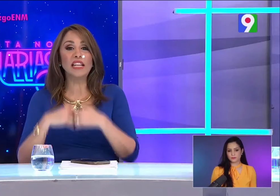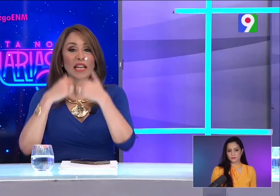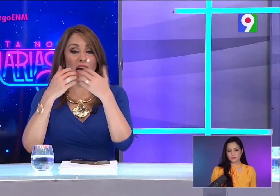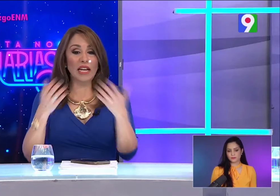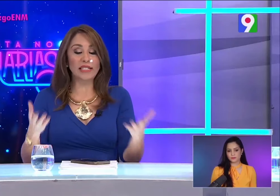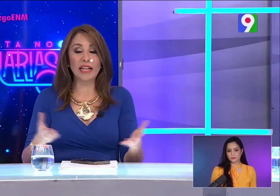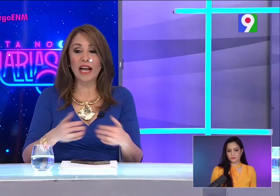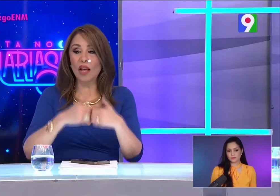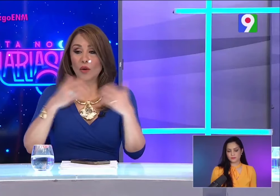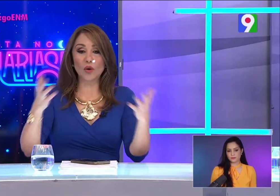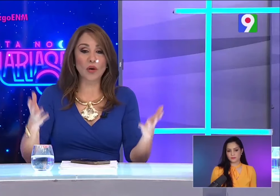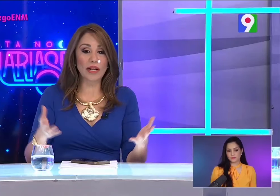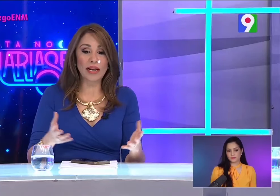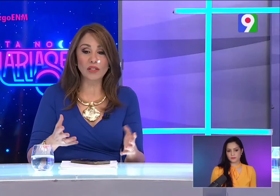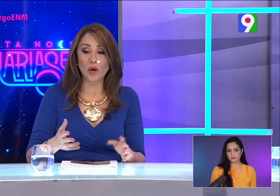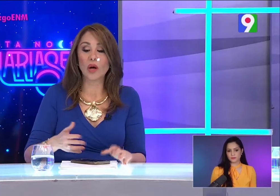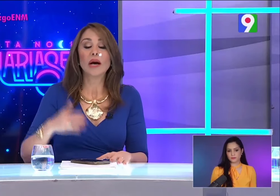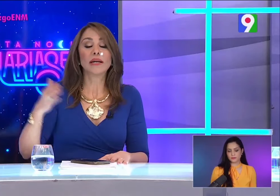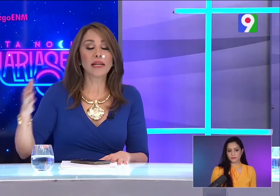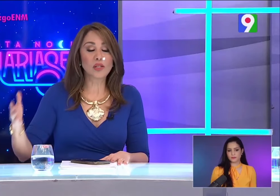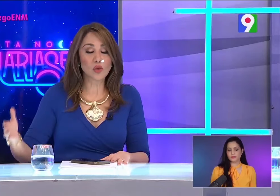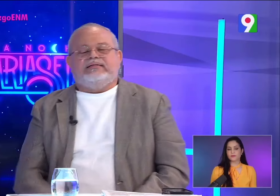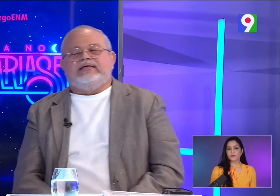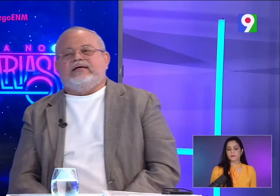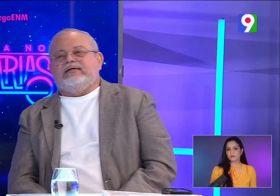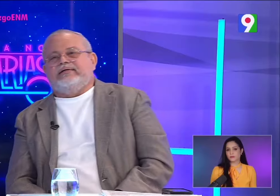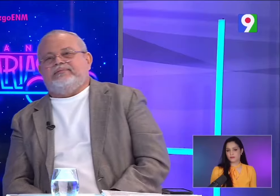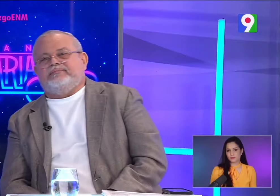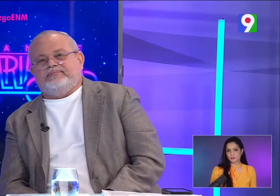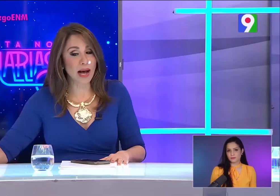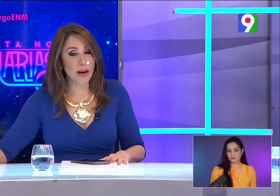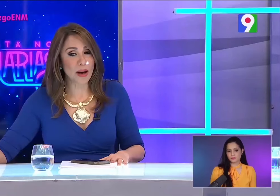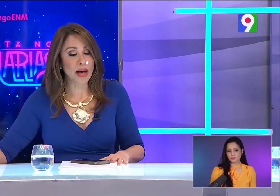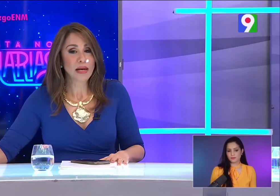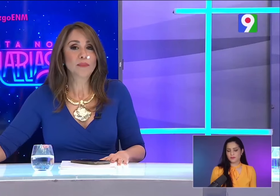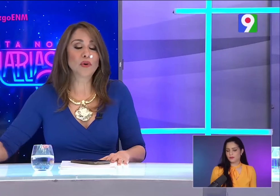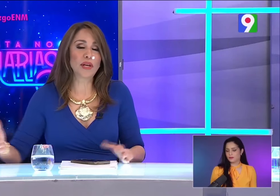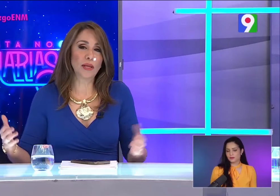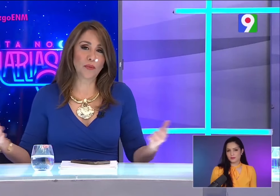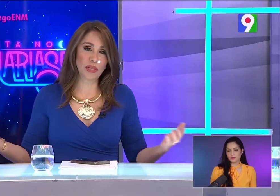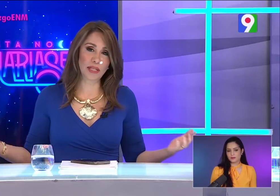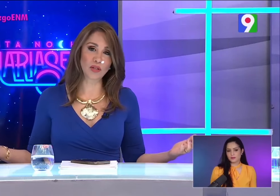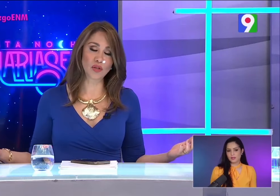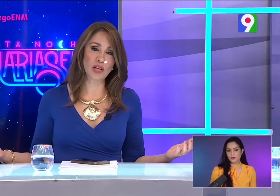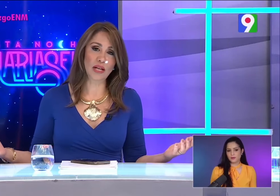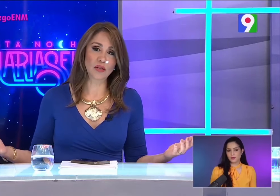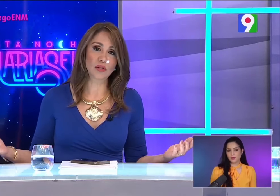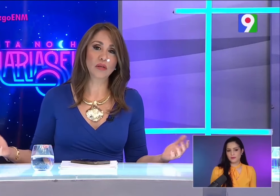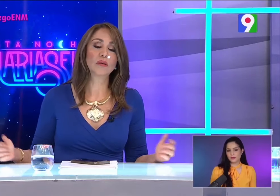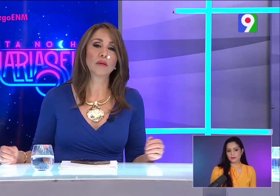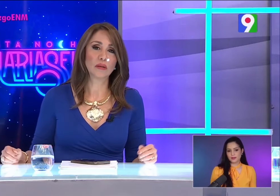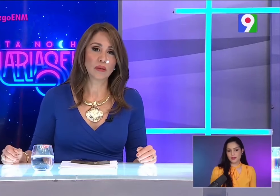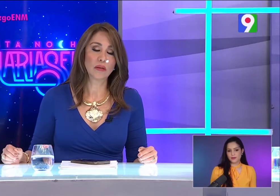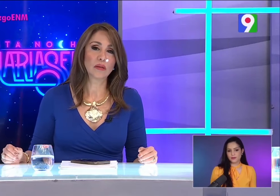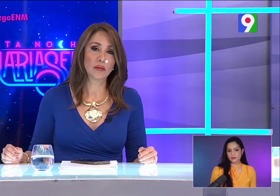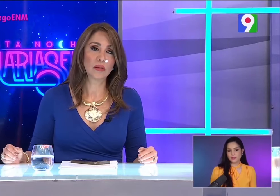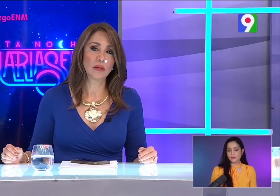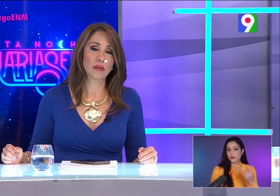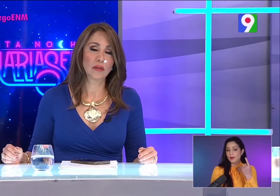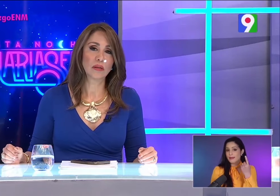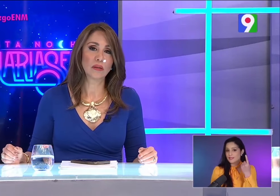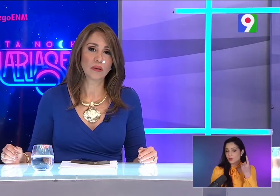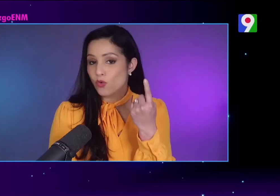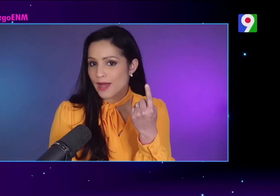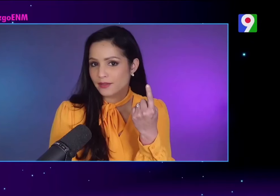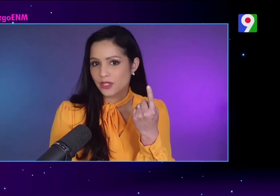demuestren el senado el congreso resuelvan la traba Porque después de tantos años problema Claro si el